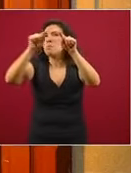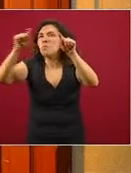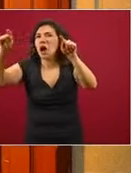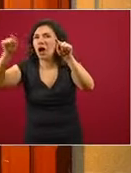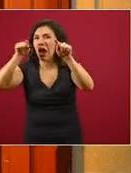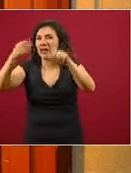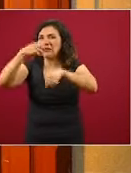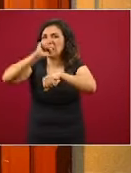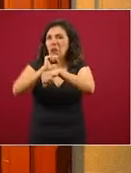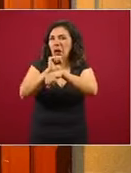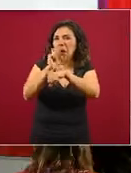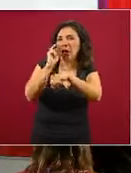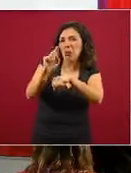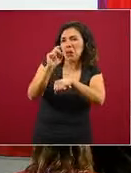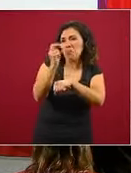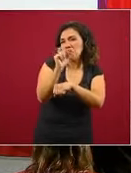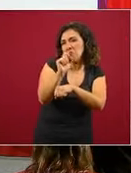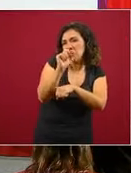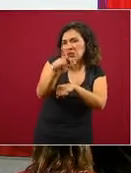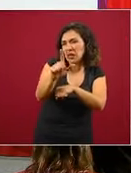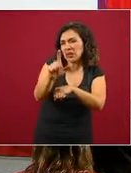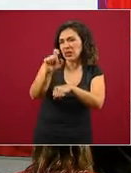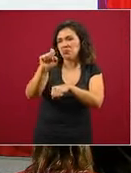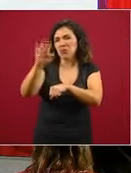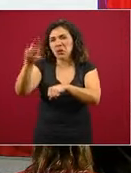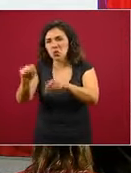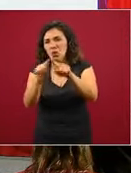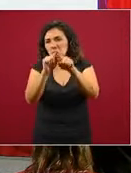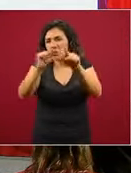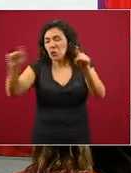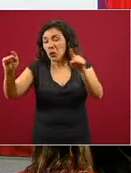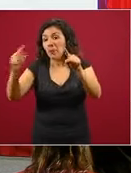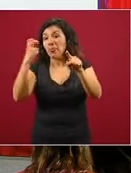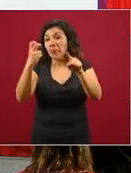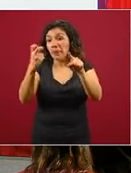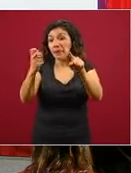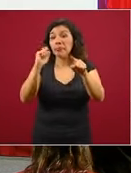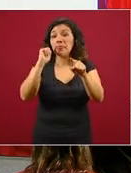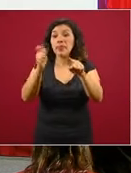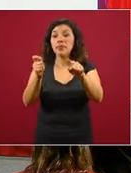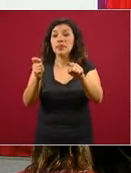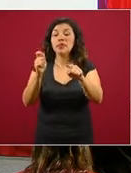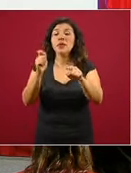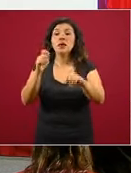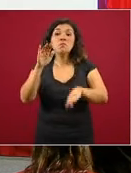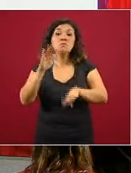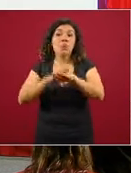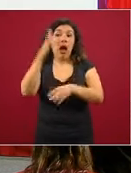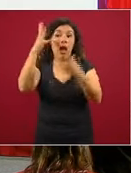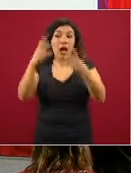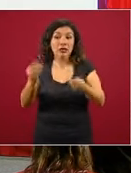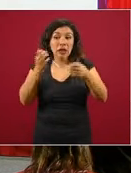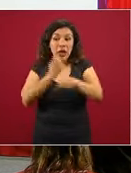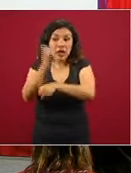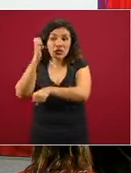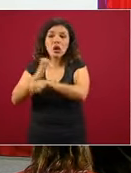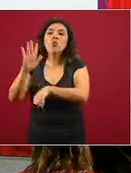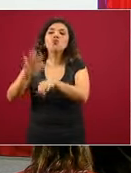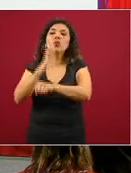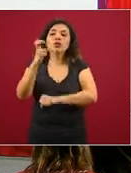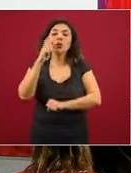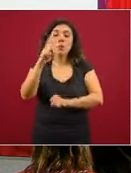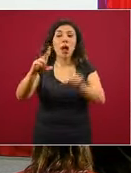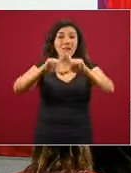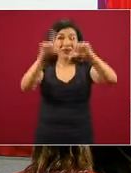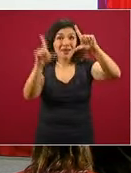viendo entre la semana 27 y 29, y dado que son mayoría, por eso vemos que en la curva nacional